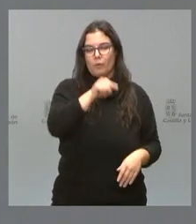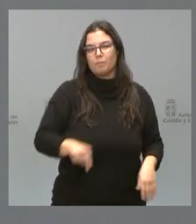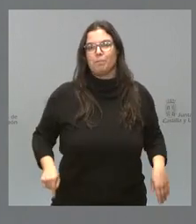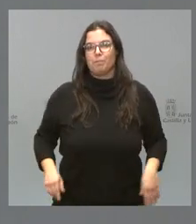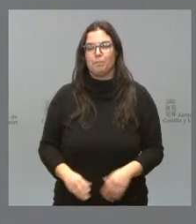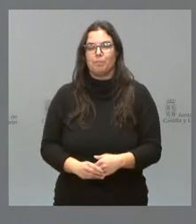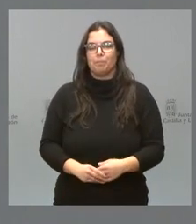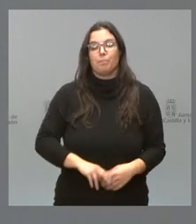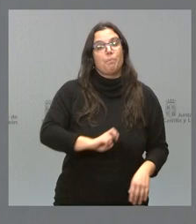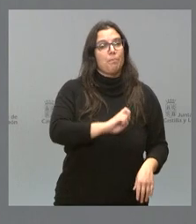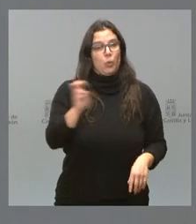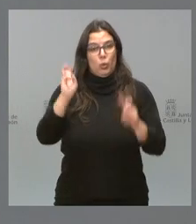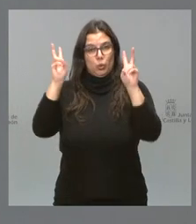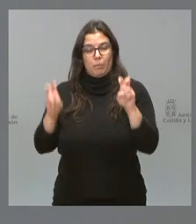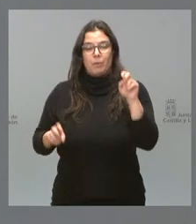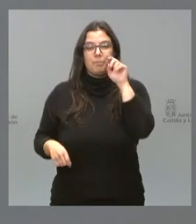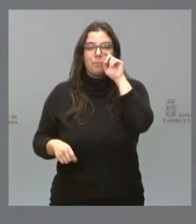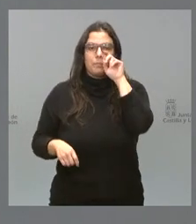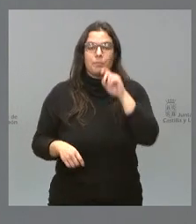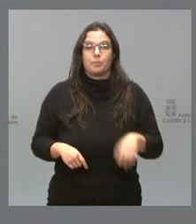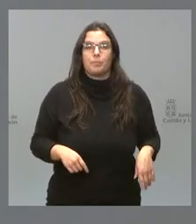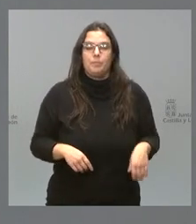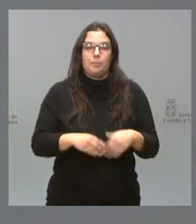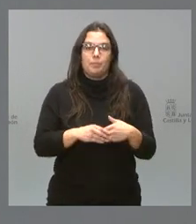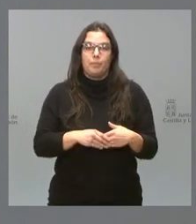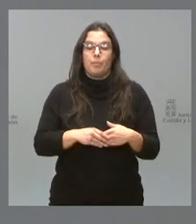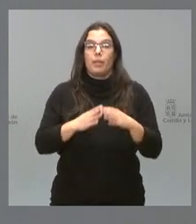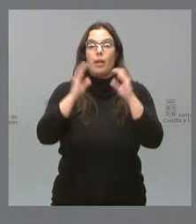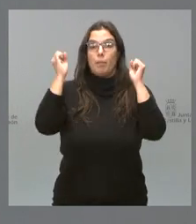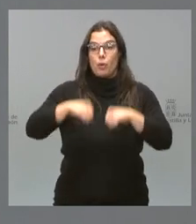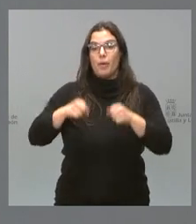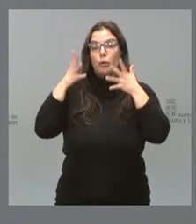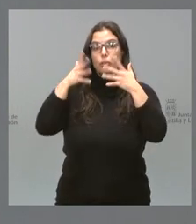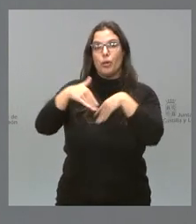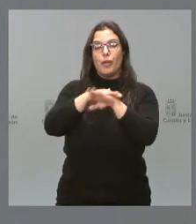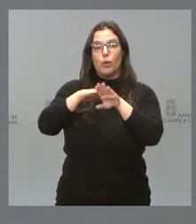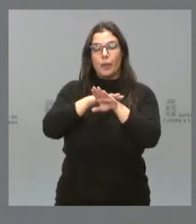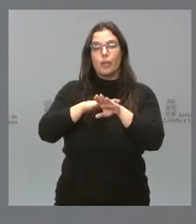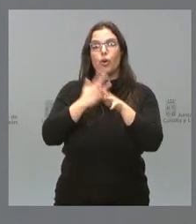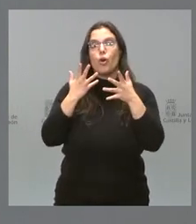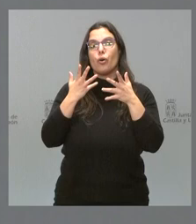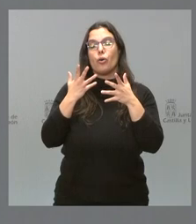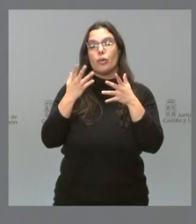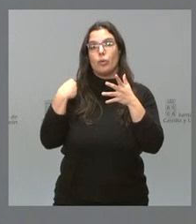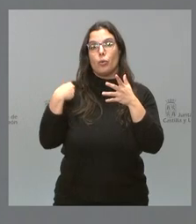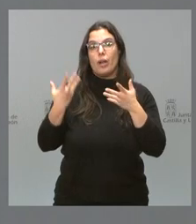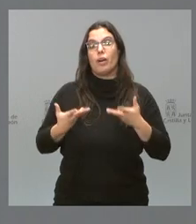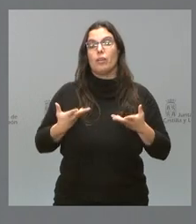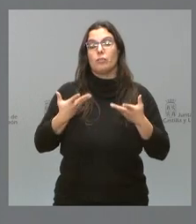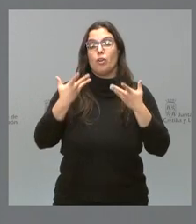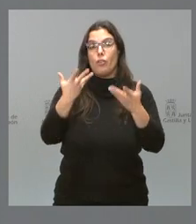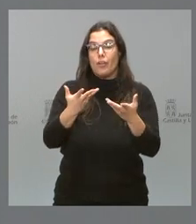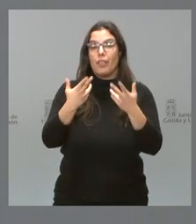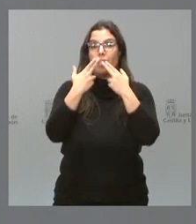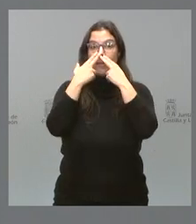en otro orden de cosas estamos hablando de que se ha aprobado por el consejo de gobierno la oferta pública de empleo para este año